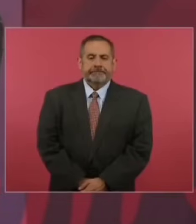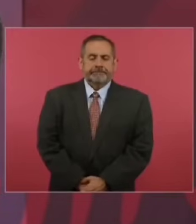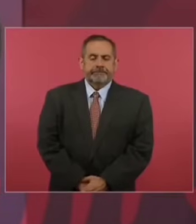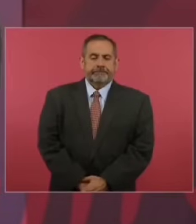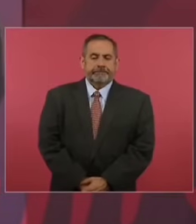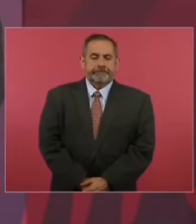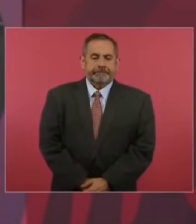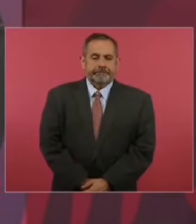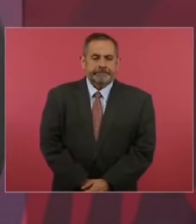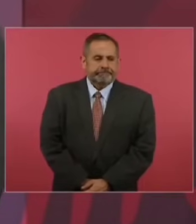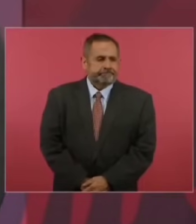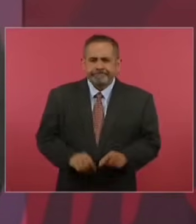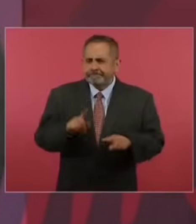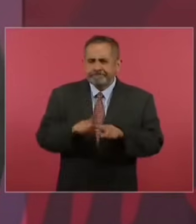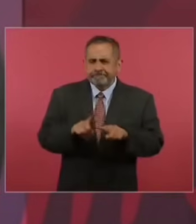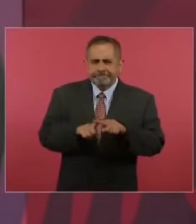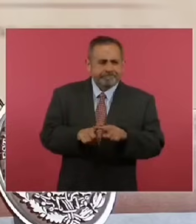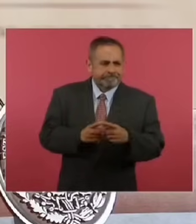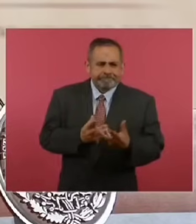¿con quién